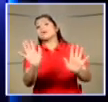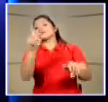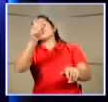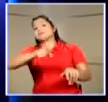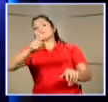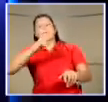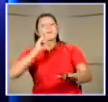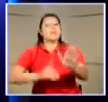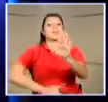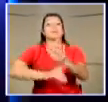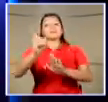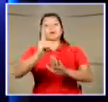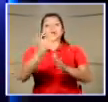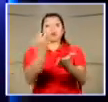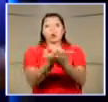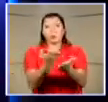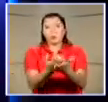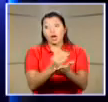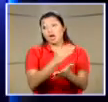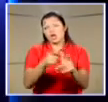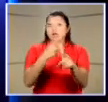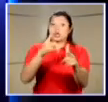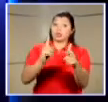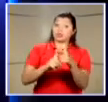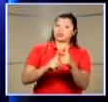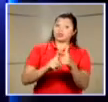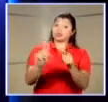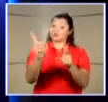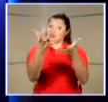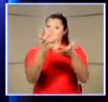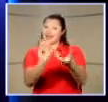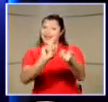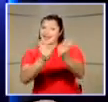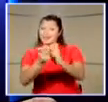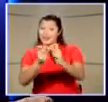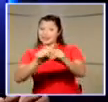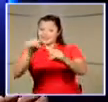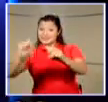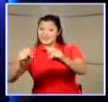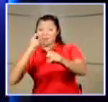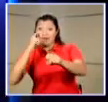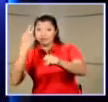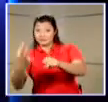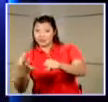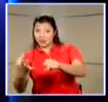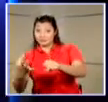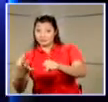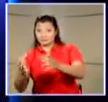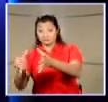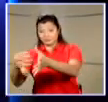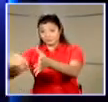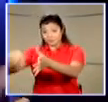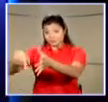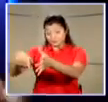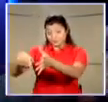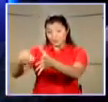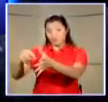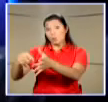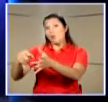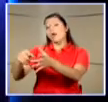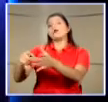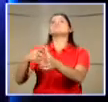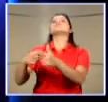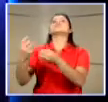desarrollo de la economía y entonces, como no se está dispuesto a cambiar el sistema tributario por el lado del capital, por el lado de las rentas,